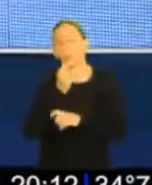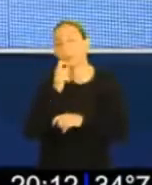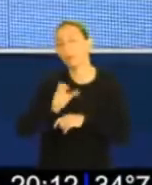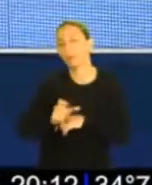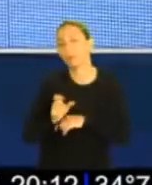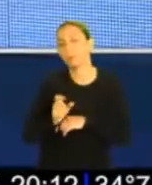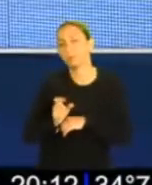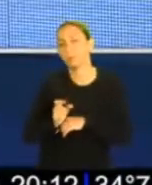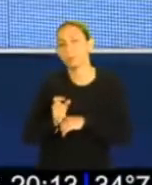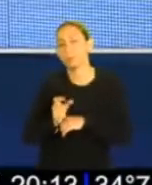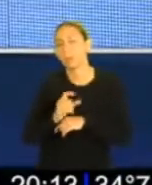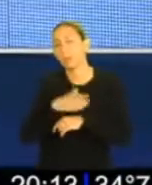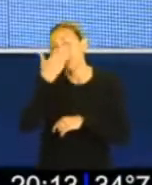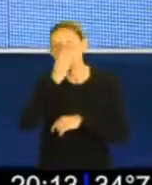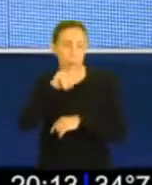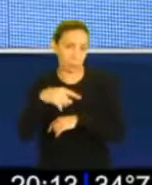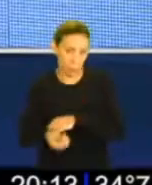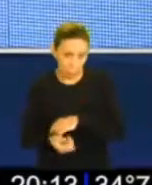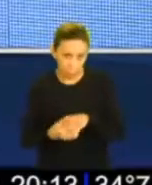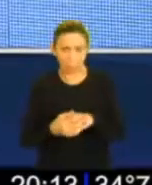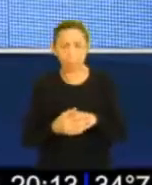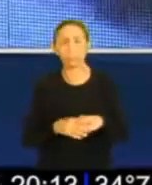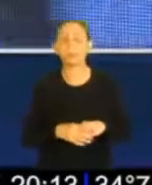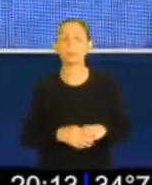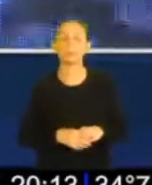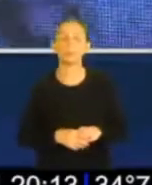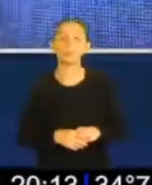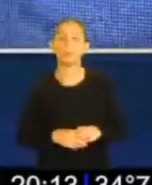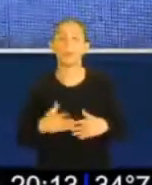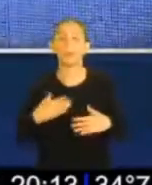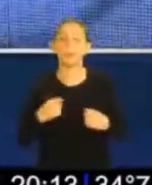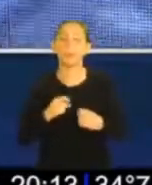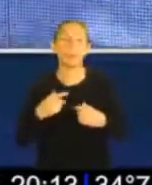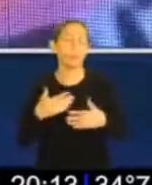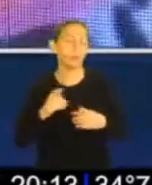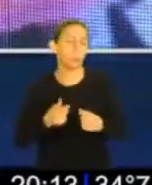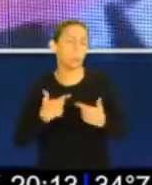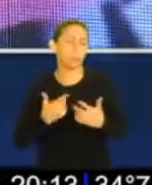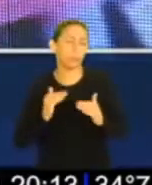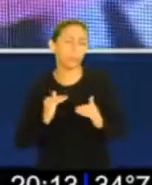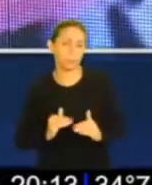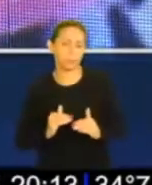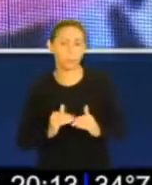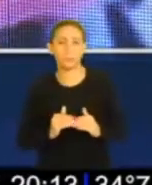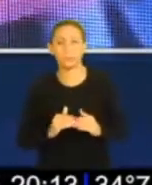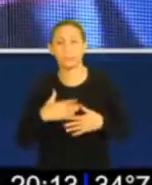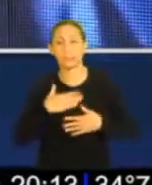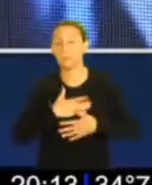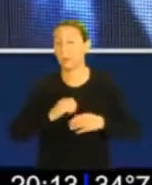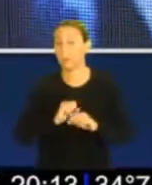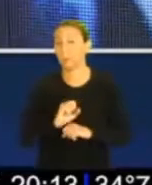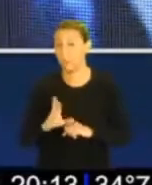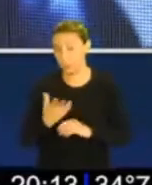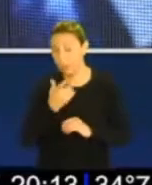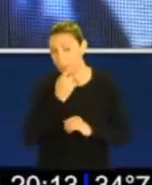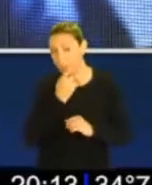tenga alguna comorbilidad, alguna cuestión que baje sus defensas, puede tener síntomas más graves, ¿no?